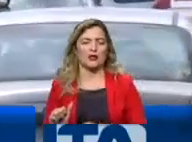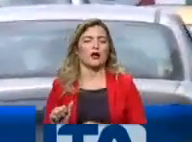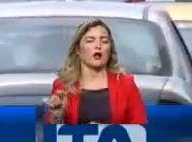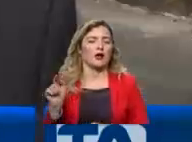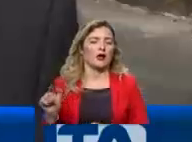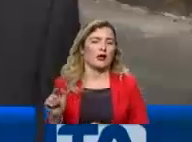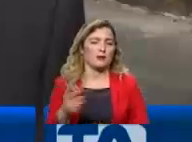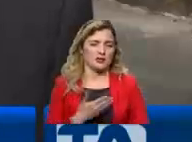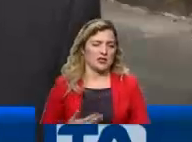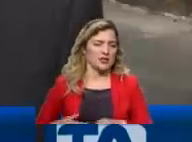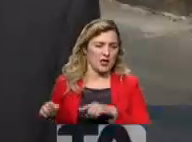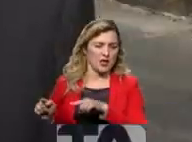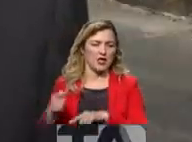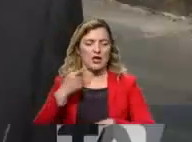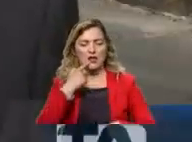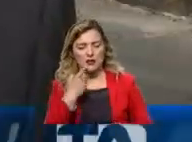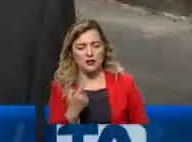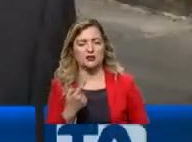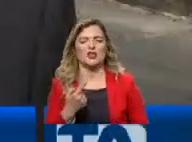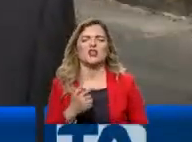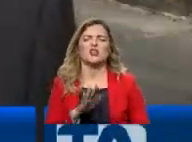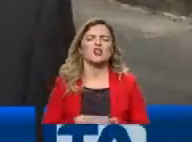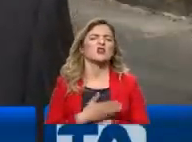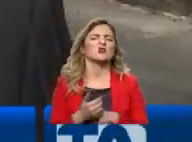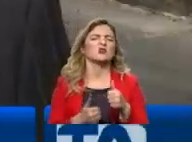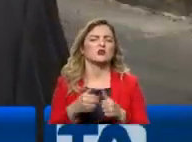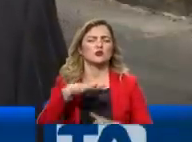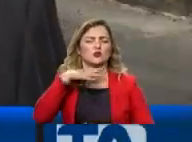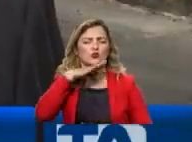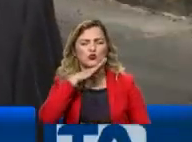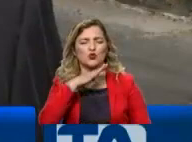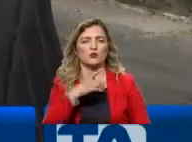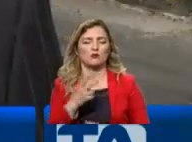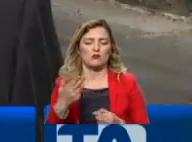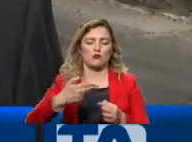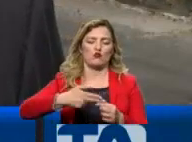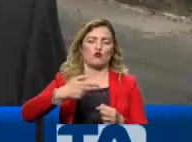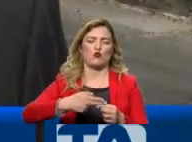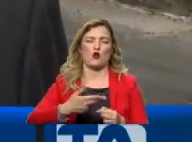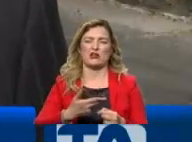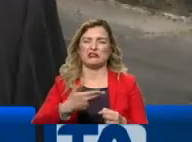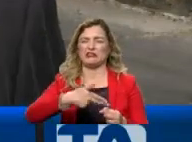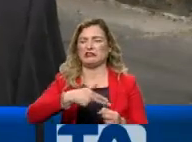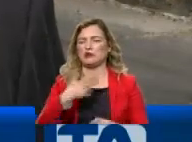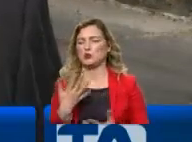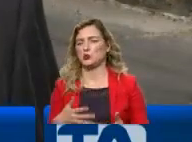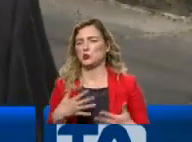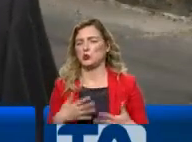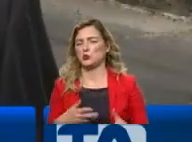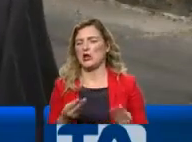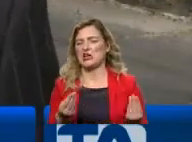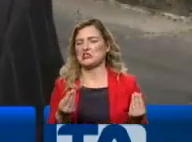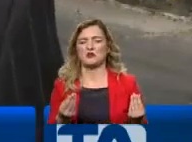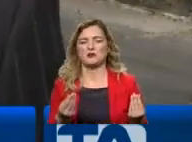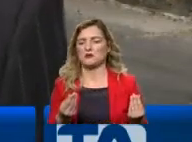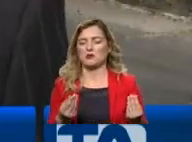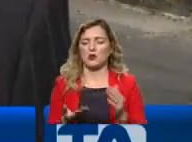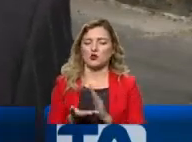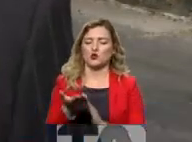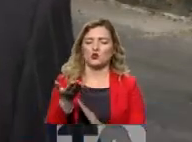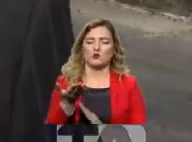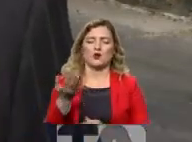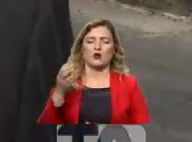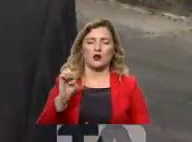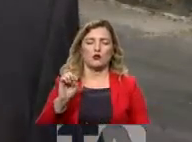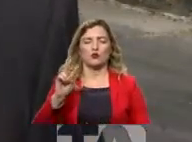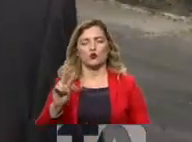ecuatorianos y algunos de algunas personas que creen que debemos entrar en procesos de mejoramiento del combustible de la euro 23 de 24